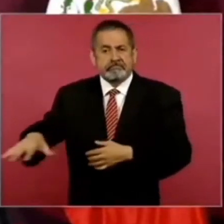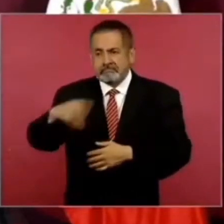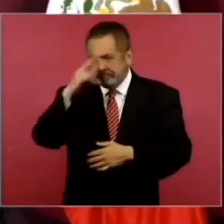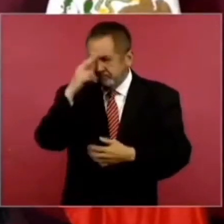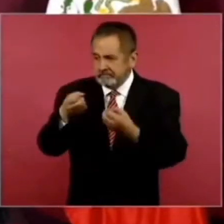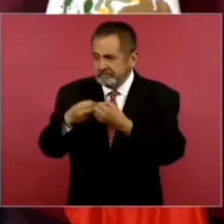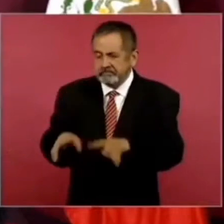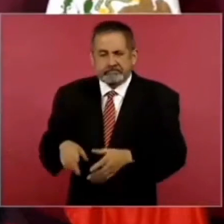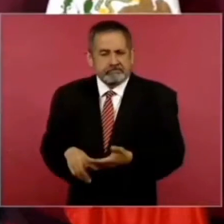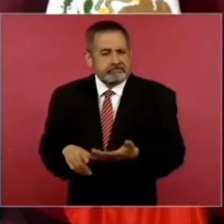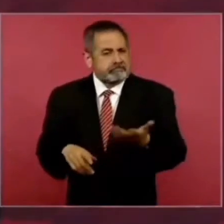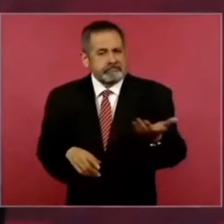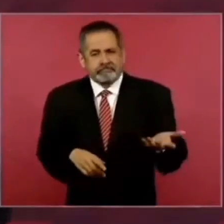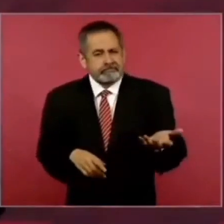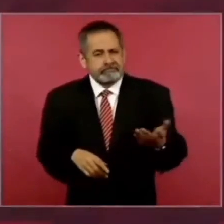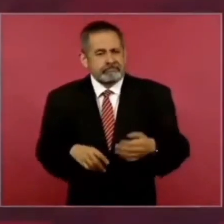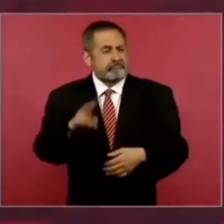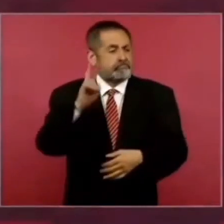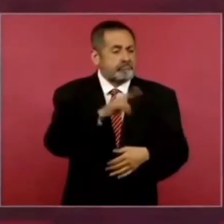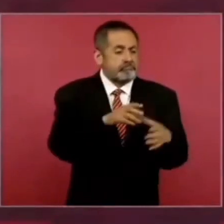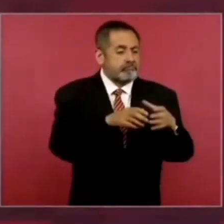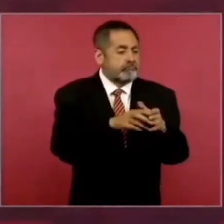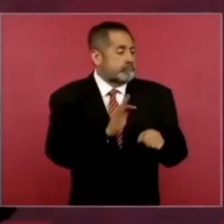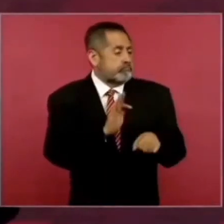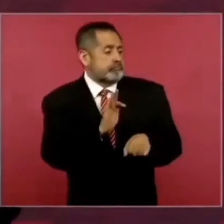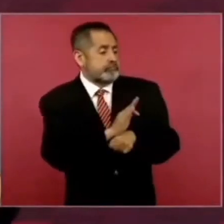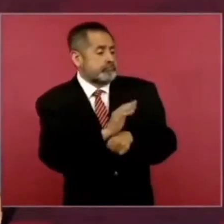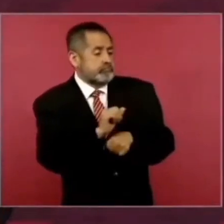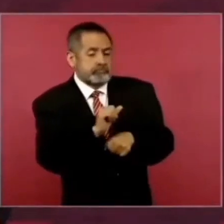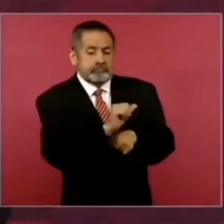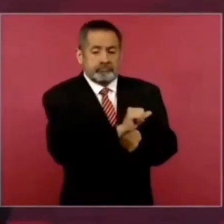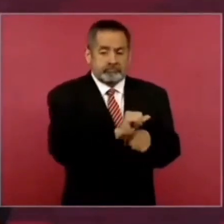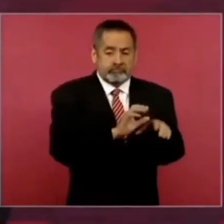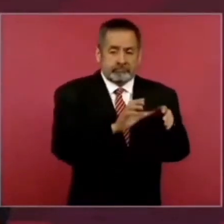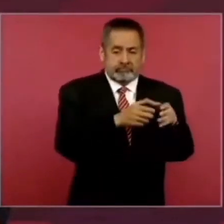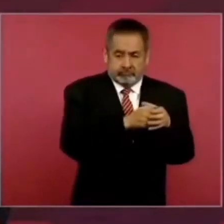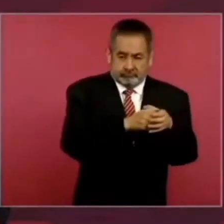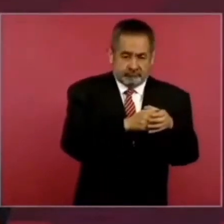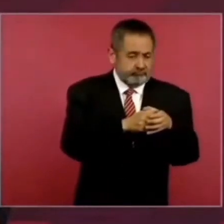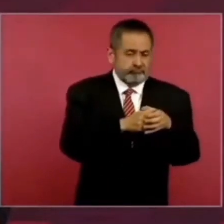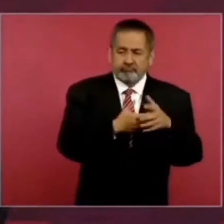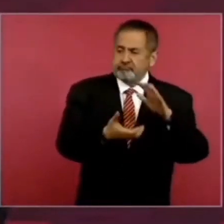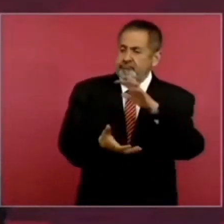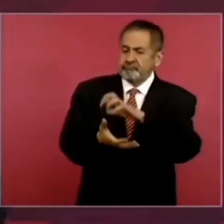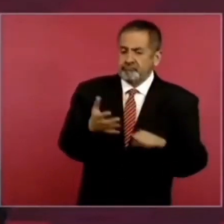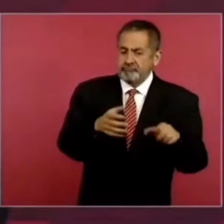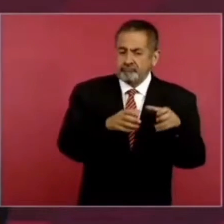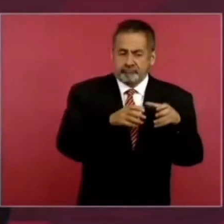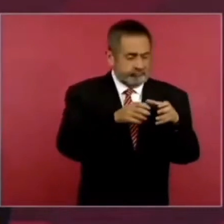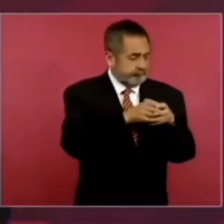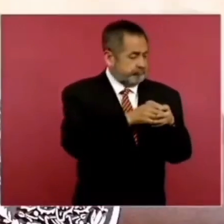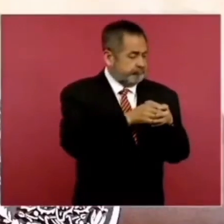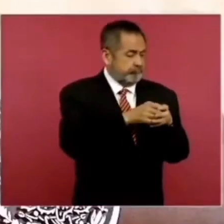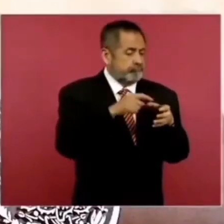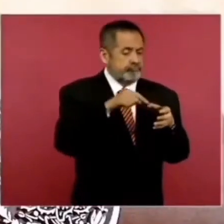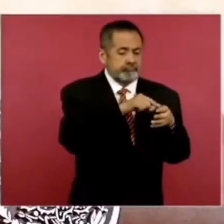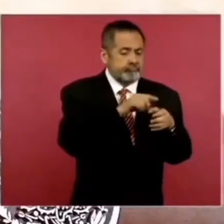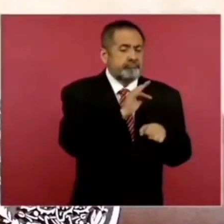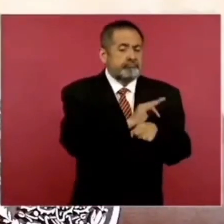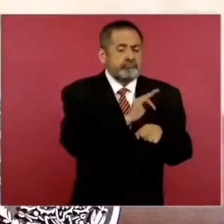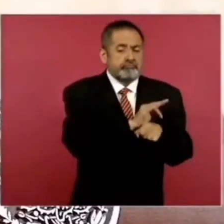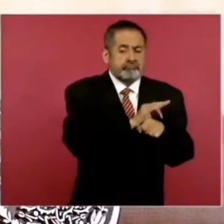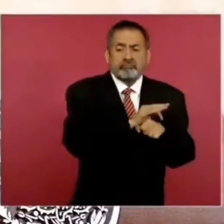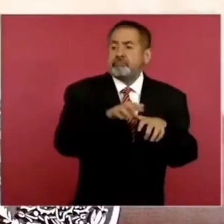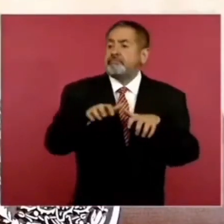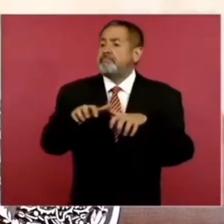al servicio de una minoría rapaz, al servicio de la oligarquía, no de la mayoría